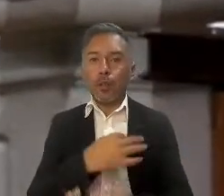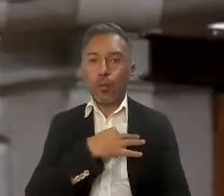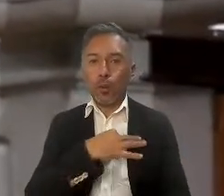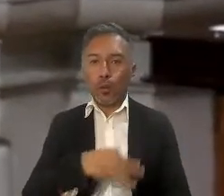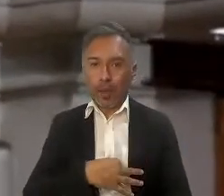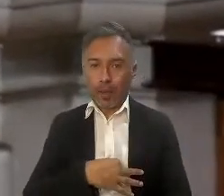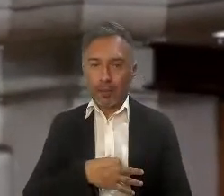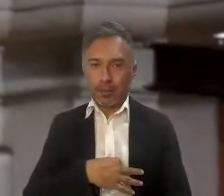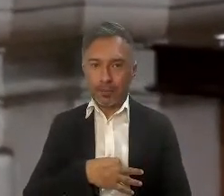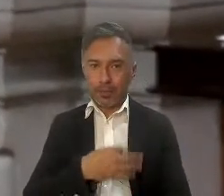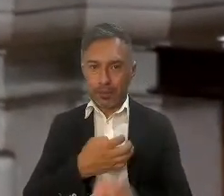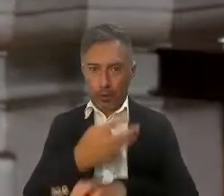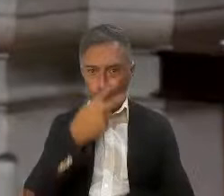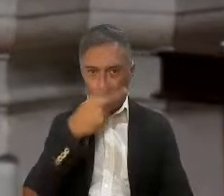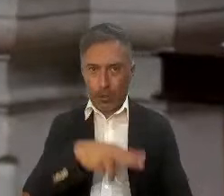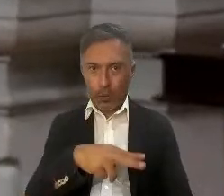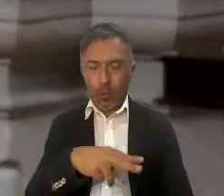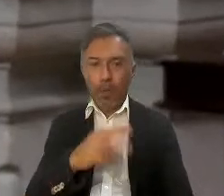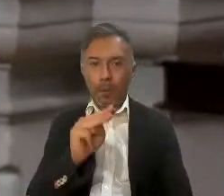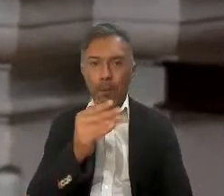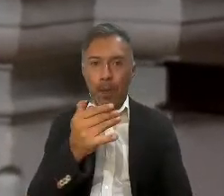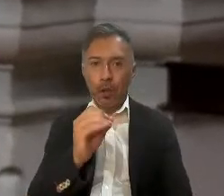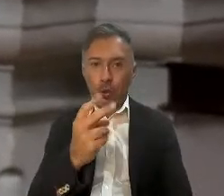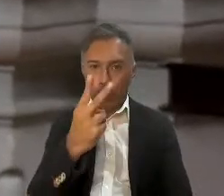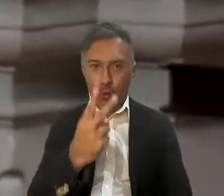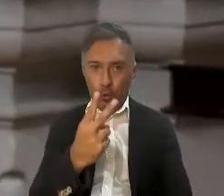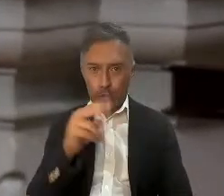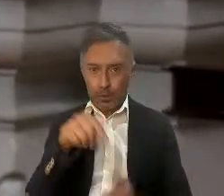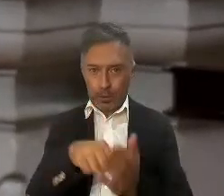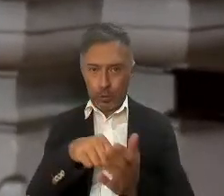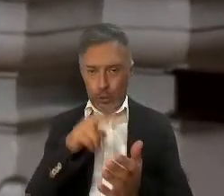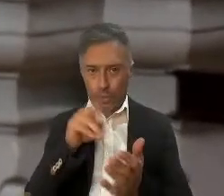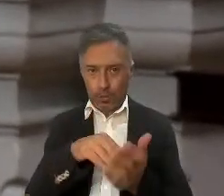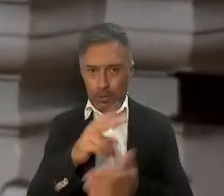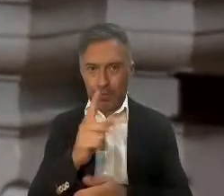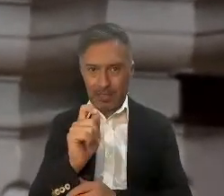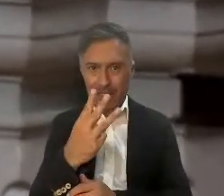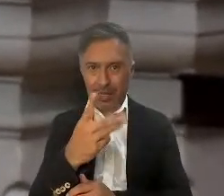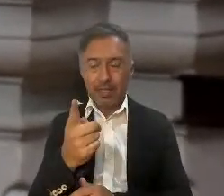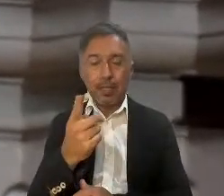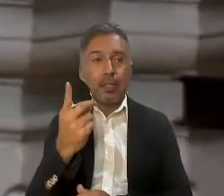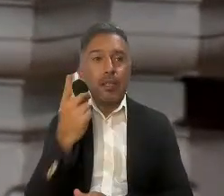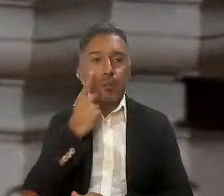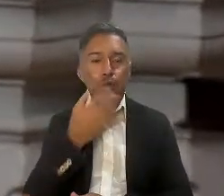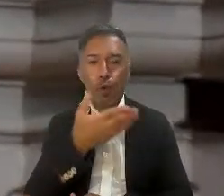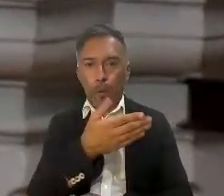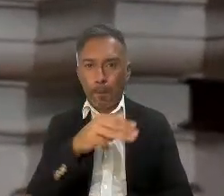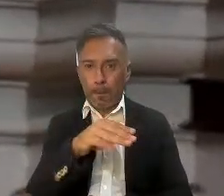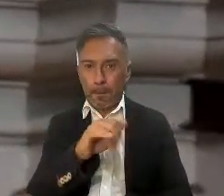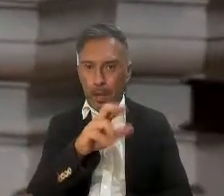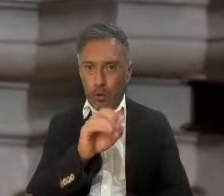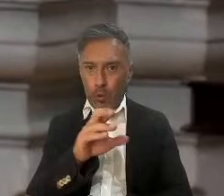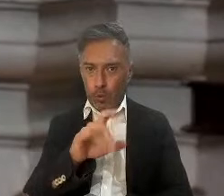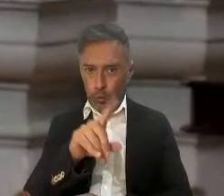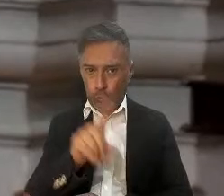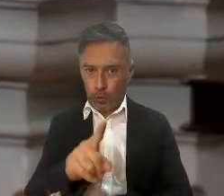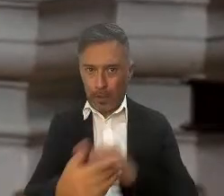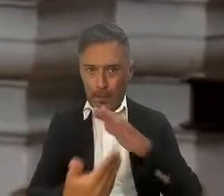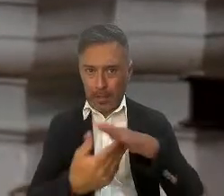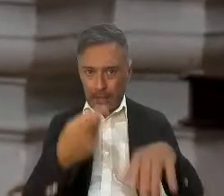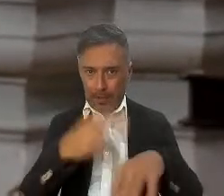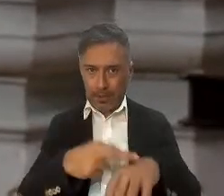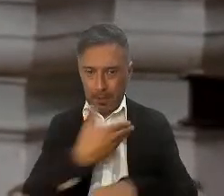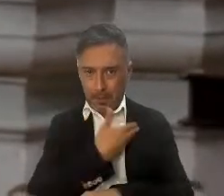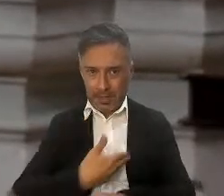dos de mayo de tres diputado Marco Antonio Cruz Cruz presidente de la mesa directiva de la sexagésima